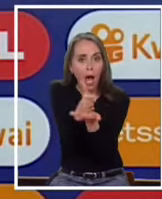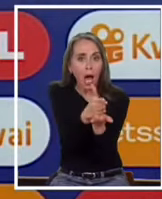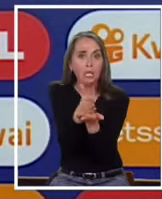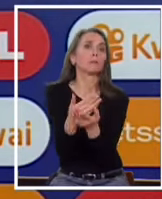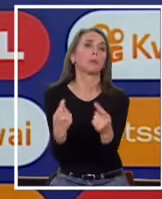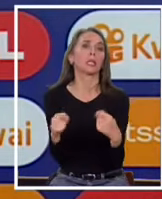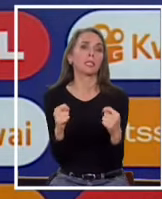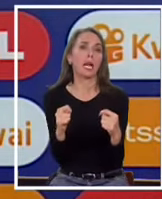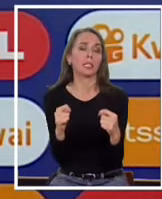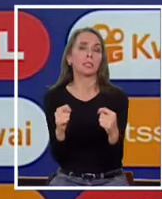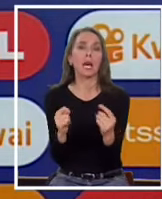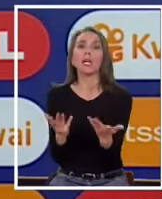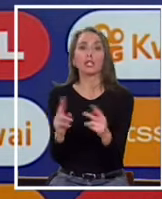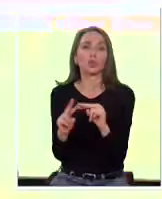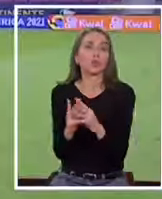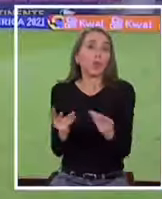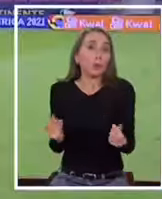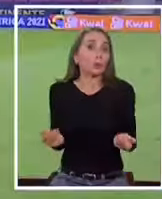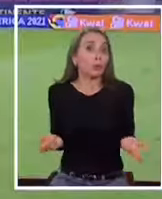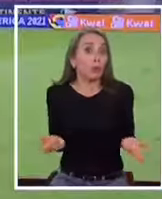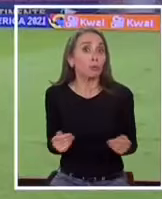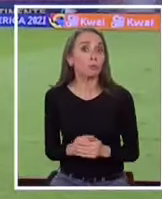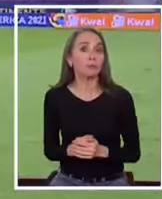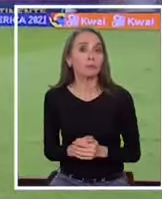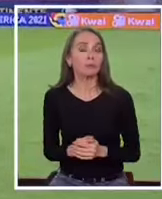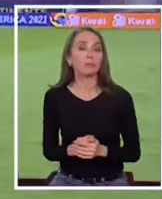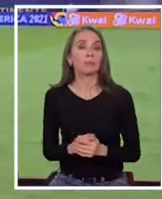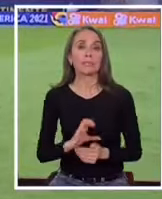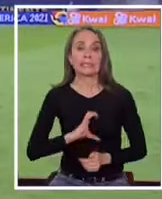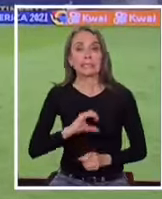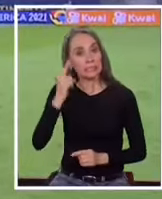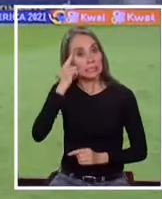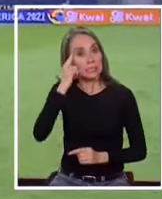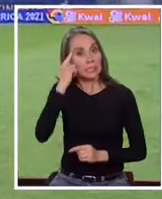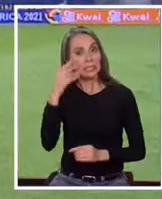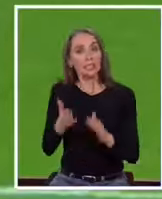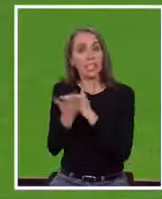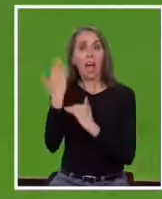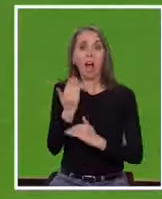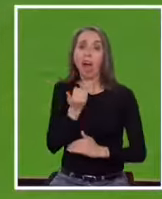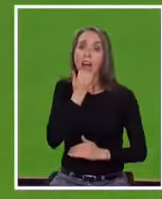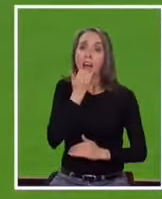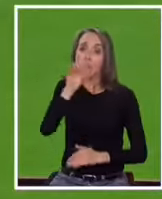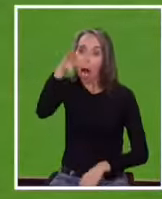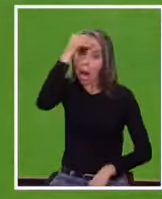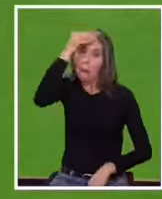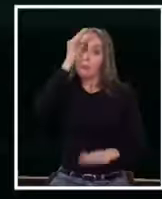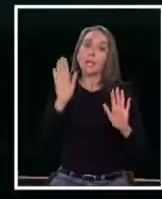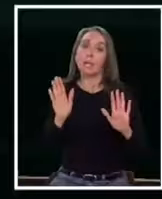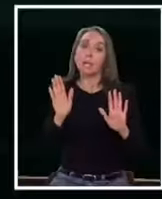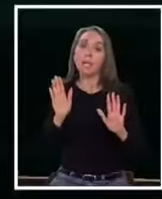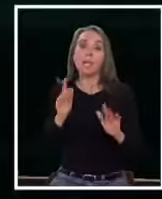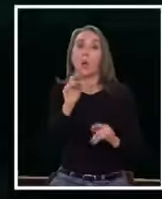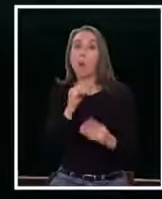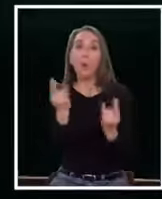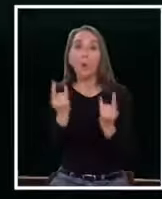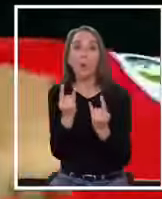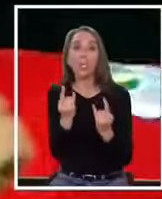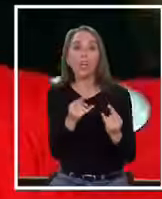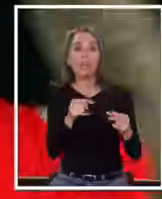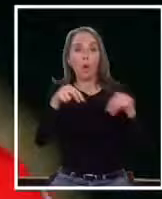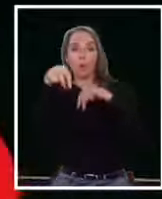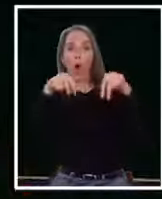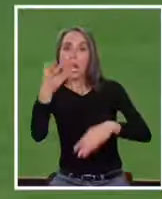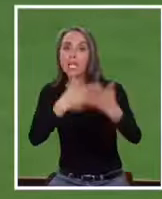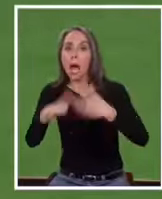para intentar soluciones, ¿no? A eso se aferra Lasarte, a aprender de los errores. El único problema es que tendrá que enmendar rápidamente el camino,